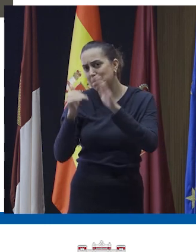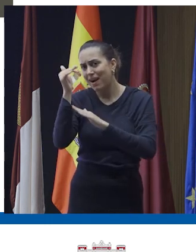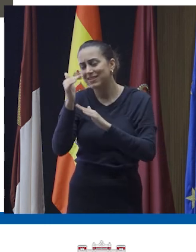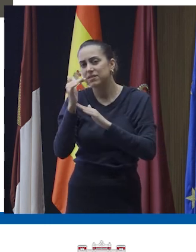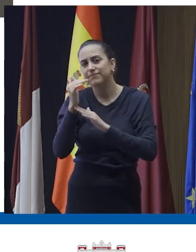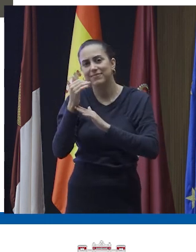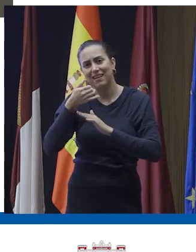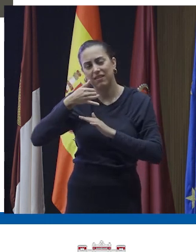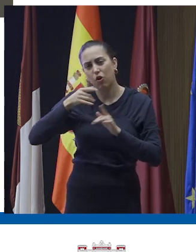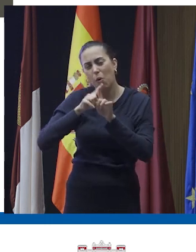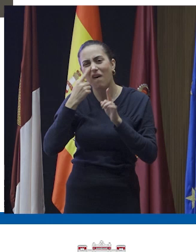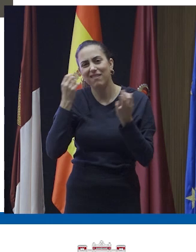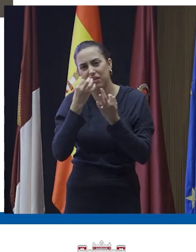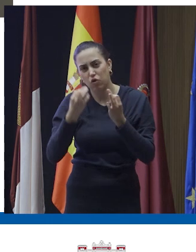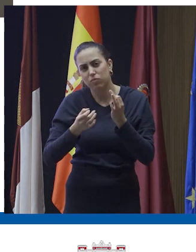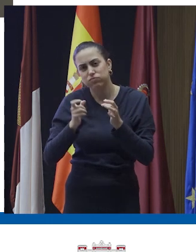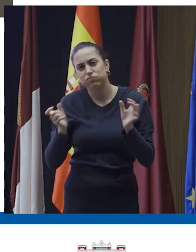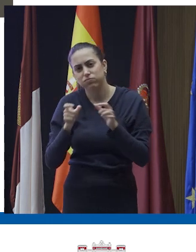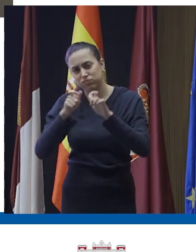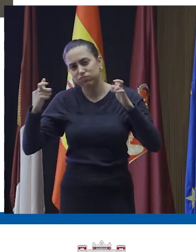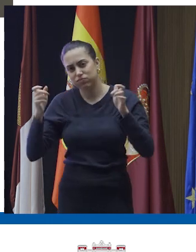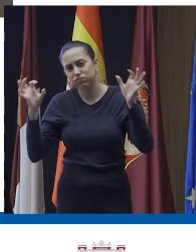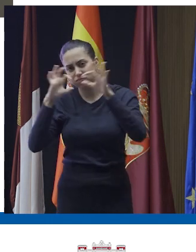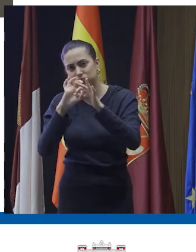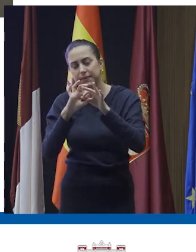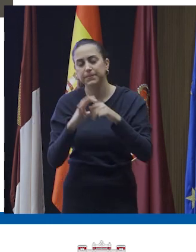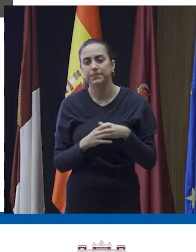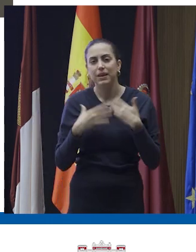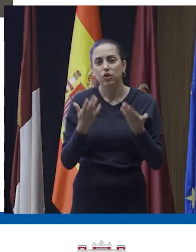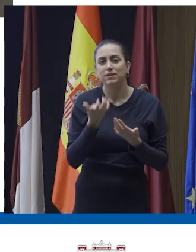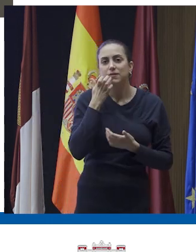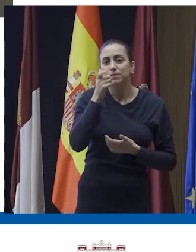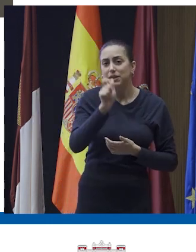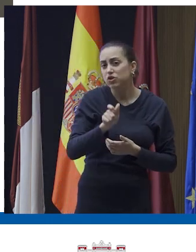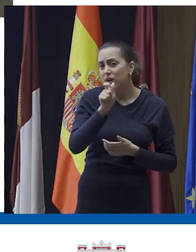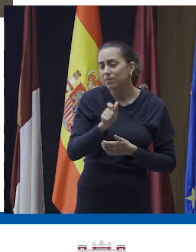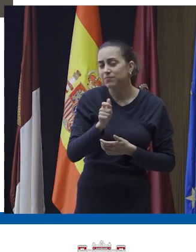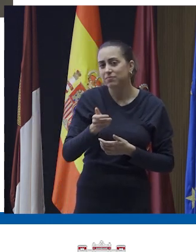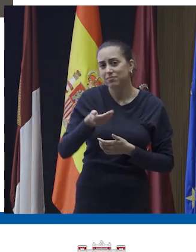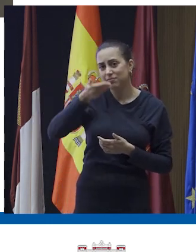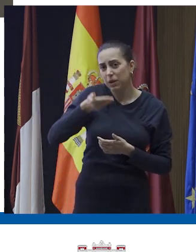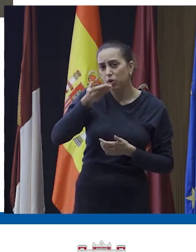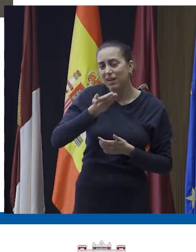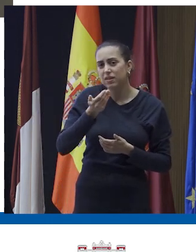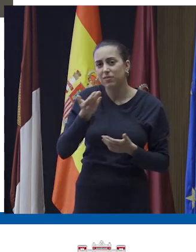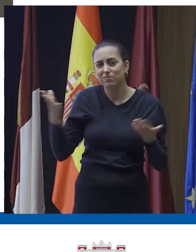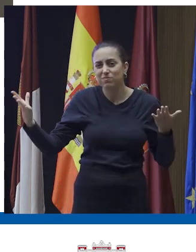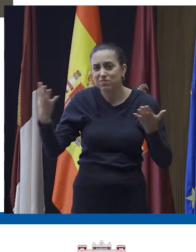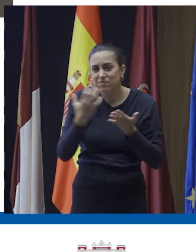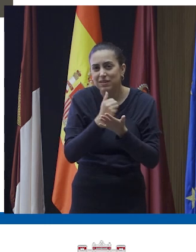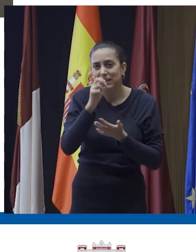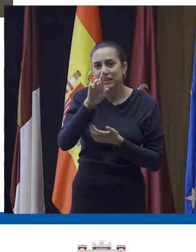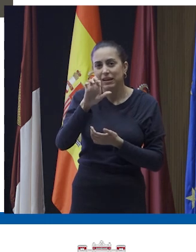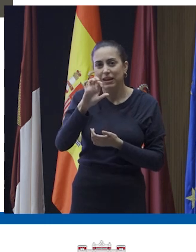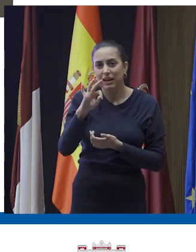Entonces, pacientes que tienen miopías muy altas, es importante hacer una exploración de toda la periferia de la retina, porque pueden